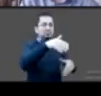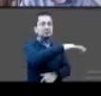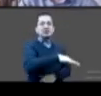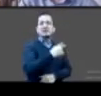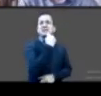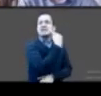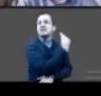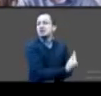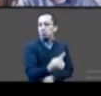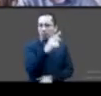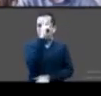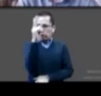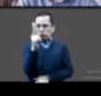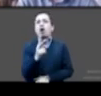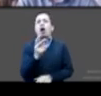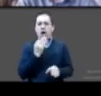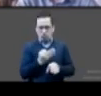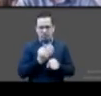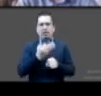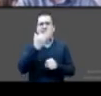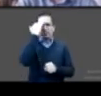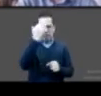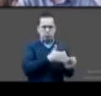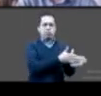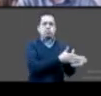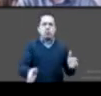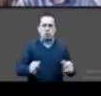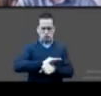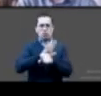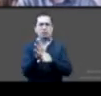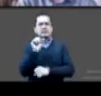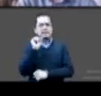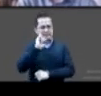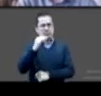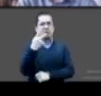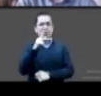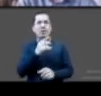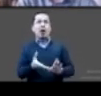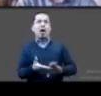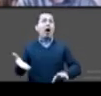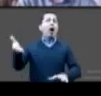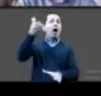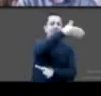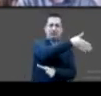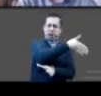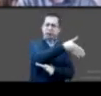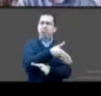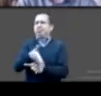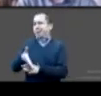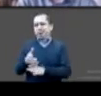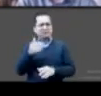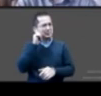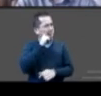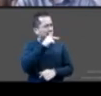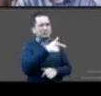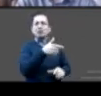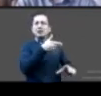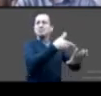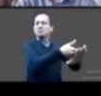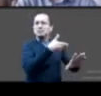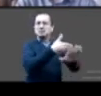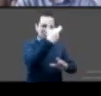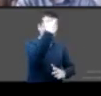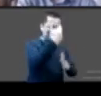sino desde sus inicios, porque el Internet lo que ha llegado es a facilitar este abuso y explotación